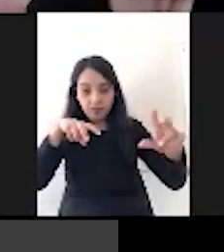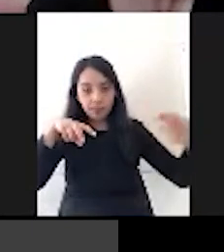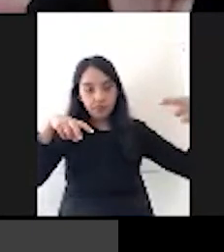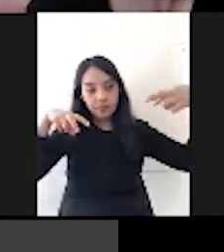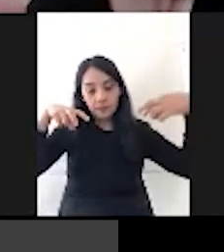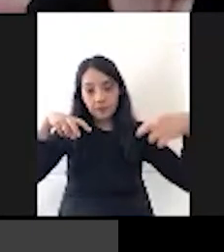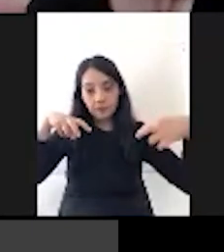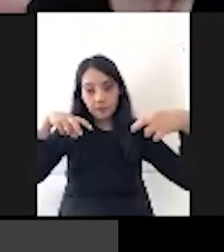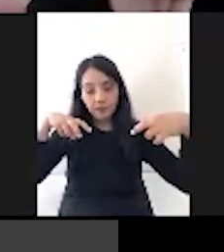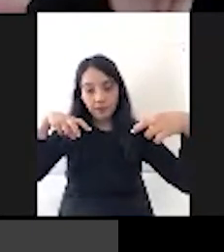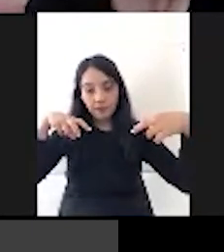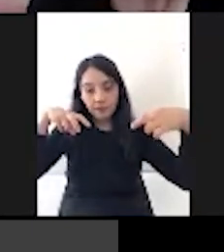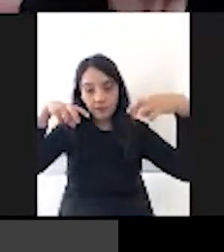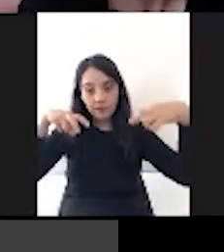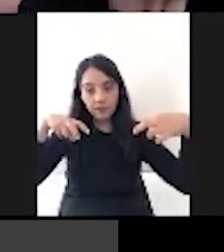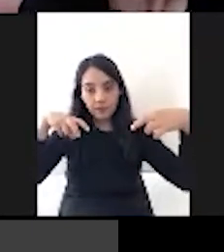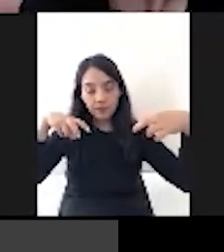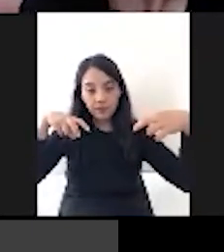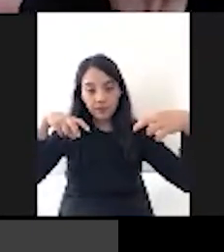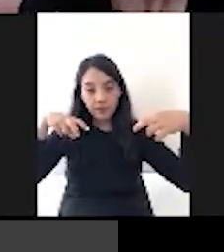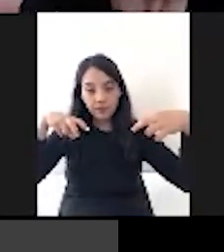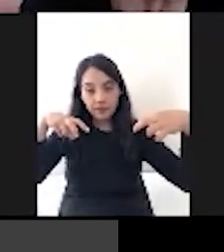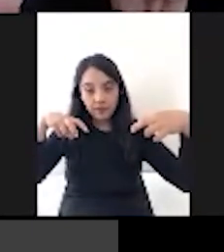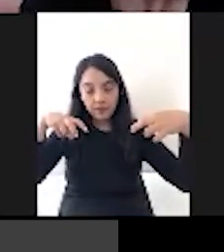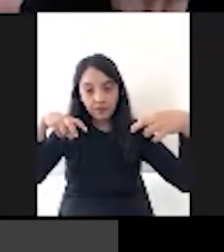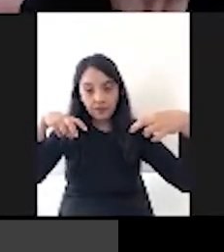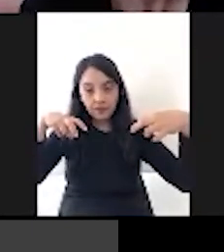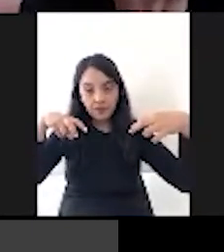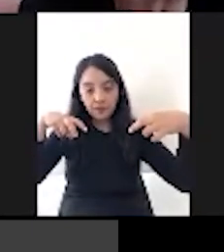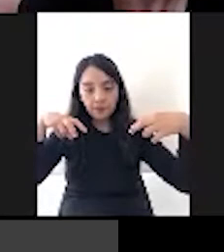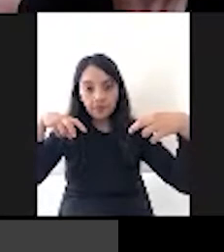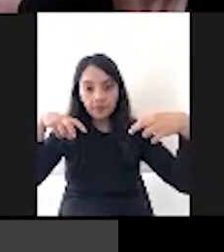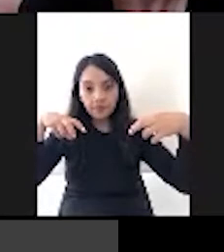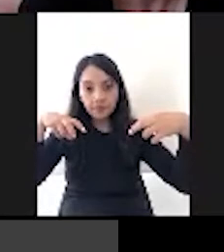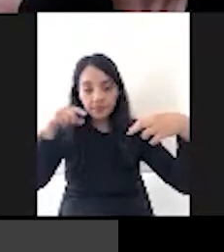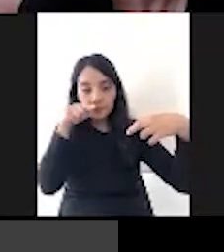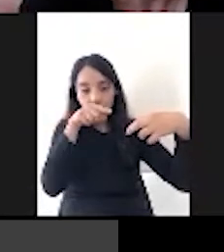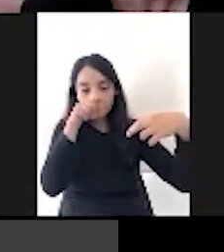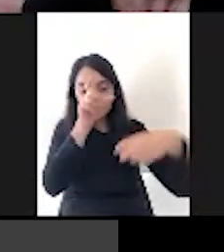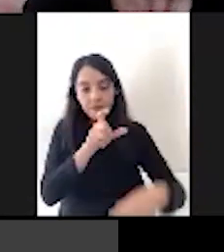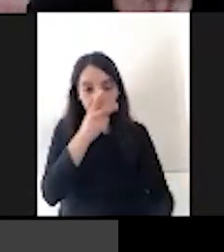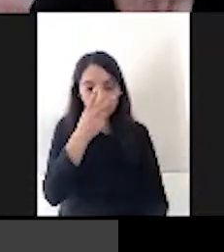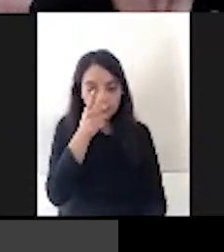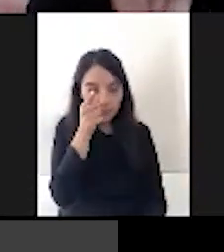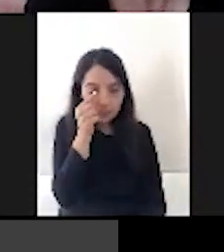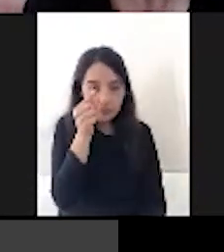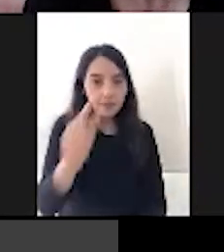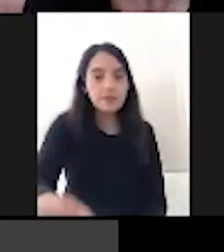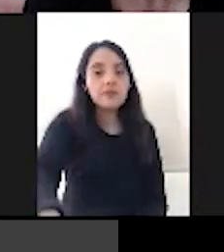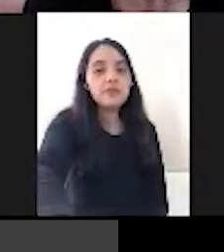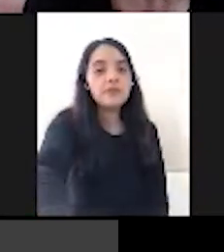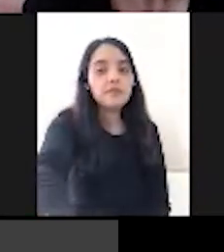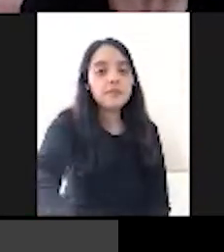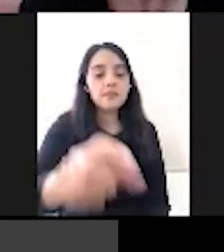otro lado apoya su cabeza la persona que tiene baja visión, ¿sí? Y se proyecta dentro